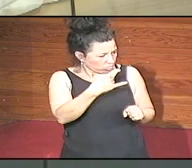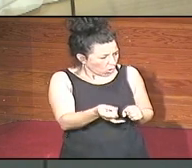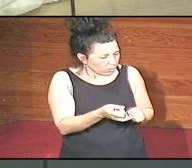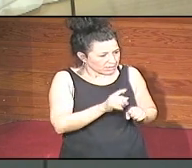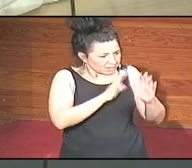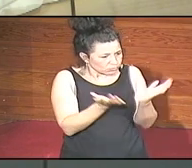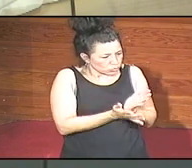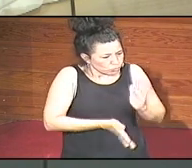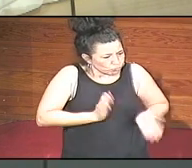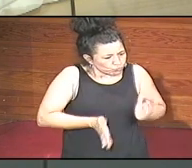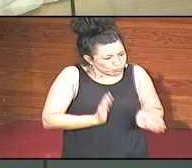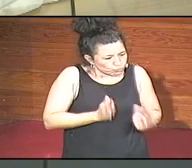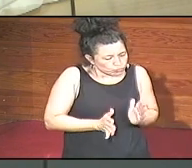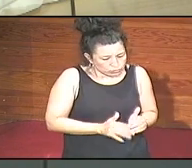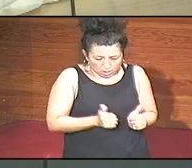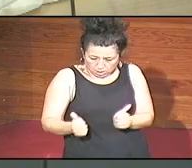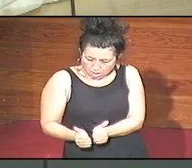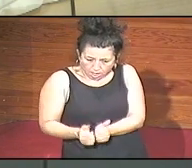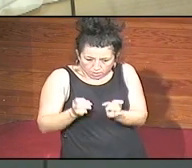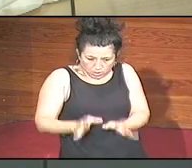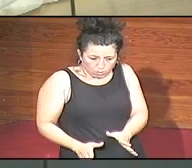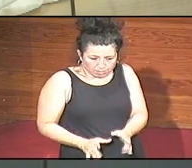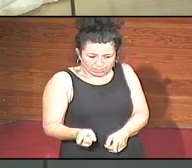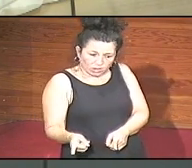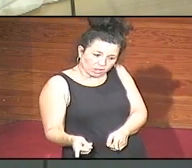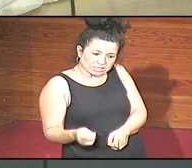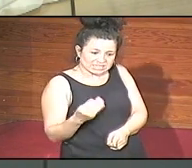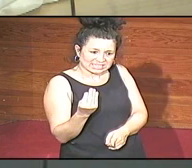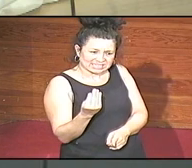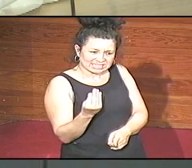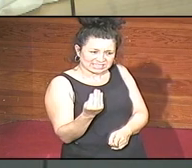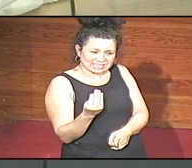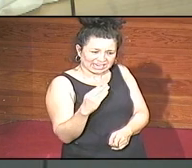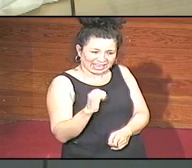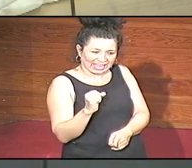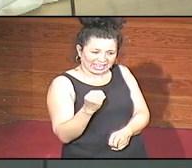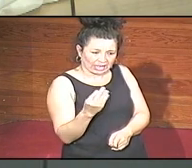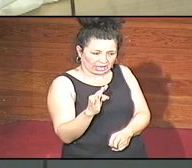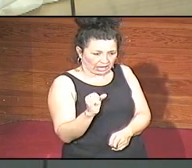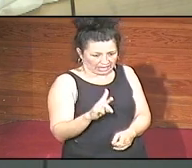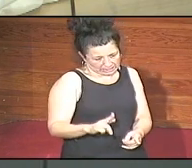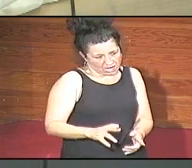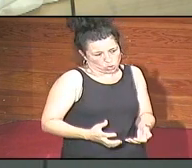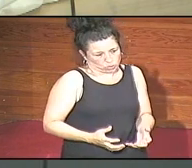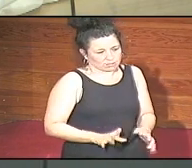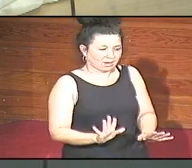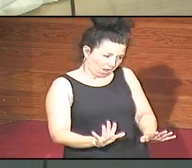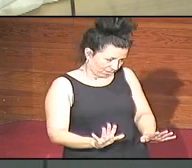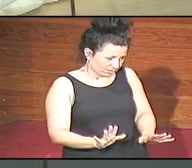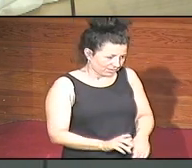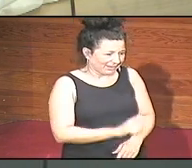al lado con uno como él pero es qatarí dice en el canal y los canales canal youtube